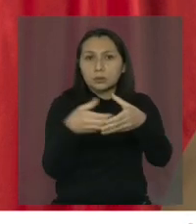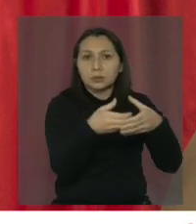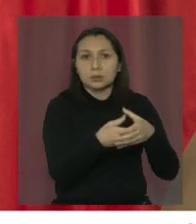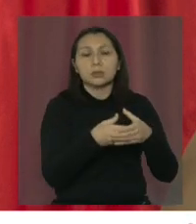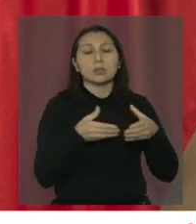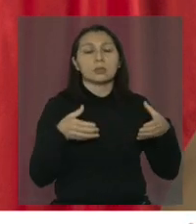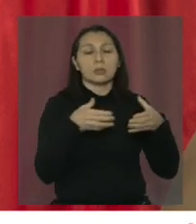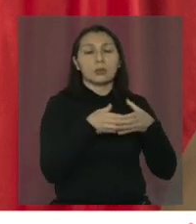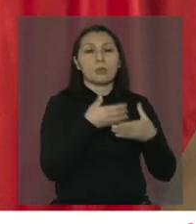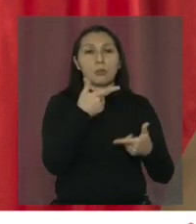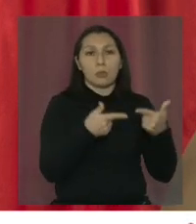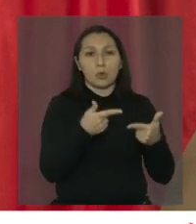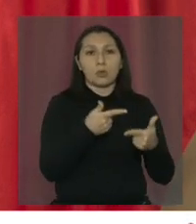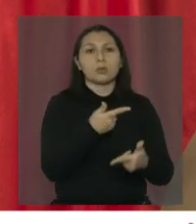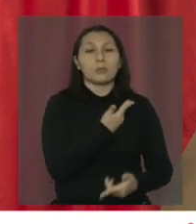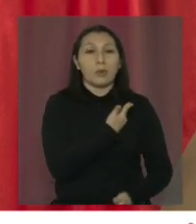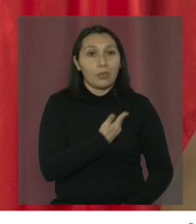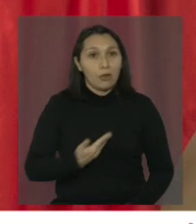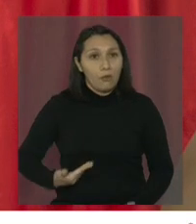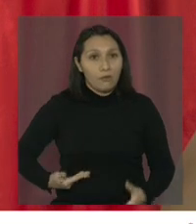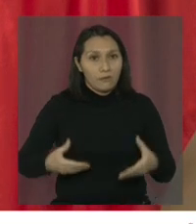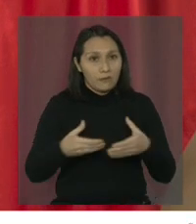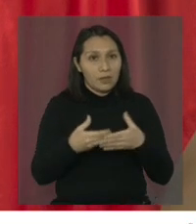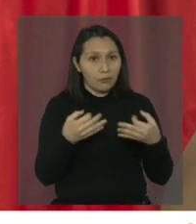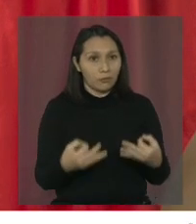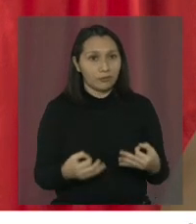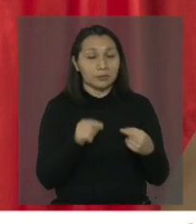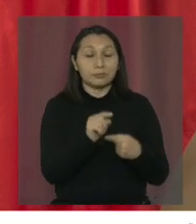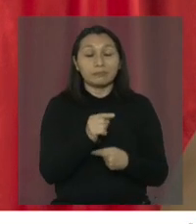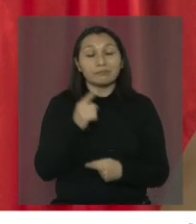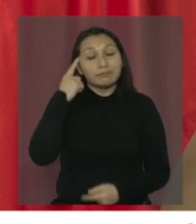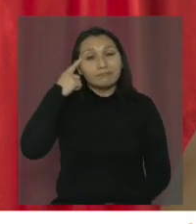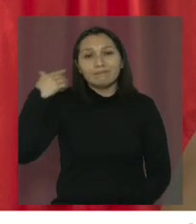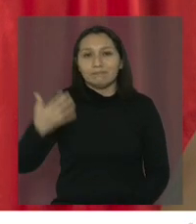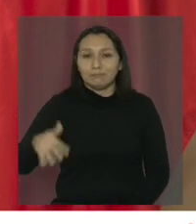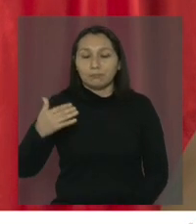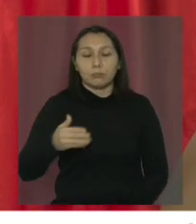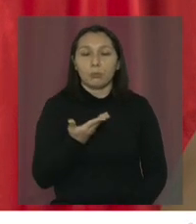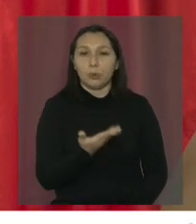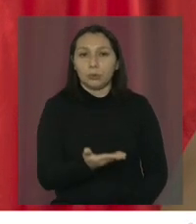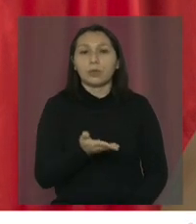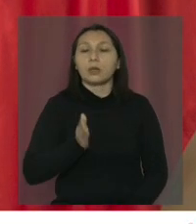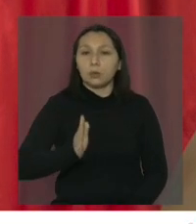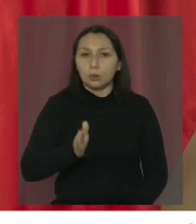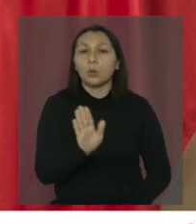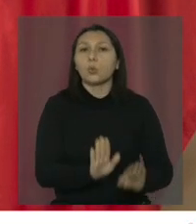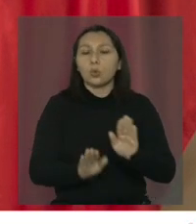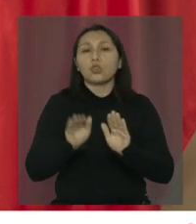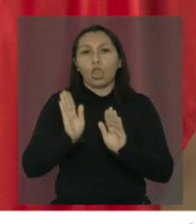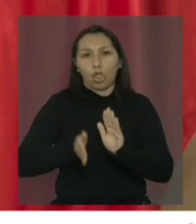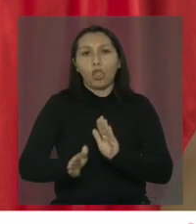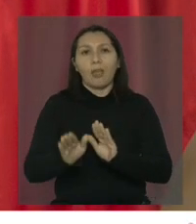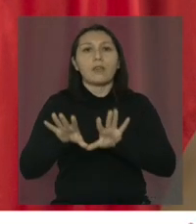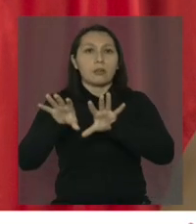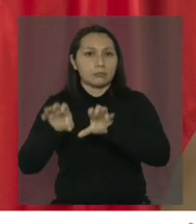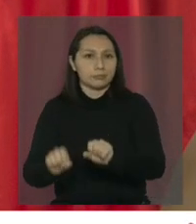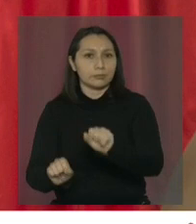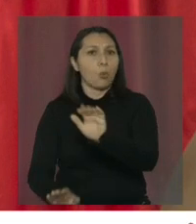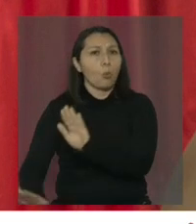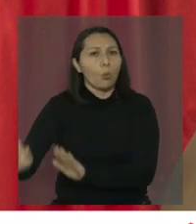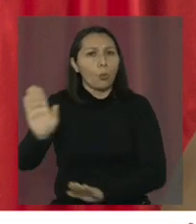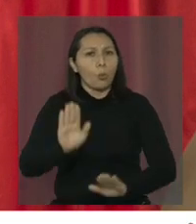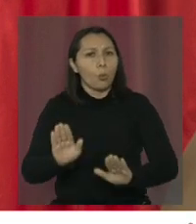político del oficialismo y consideramos que es muy importante mantener el estado excepción como lo hemos decretado